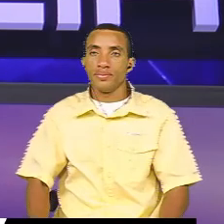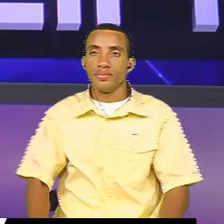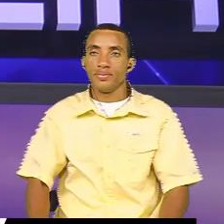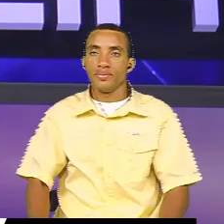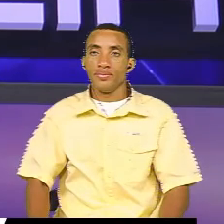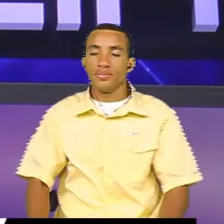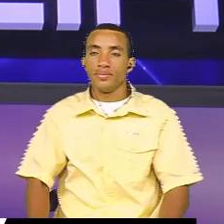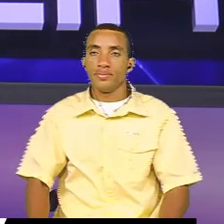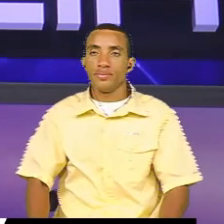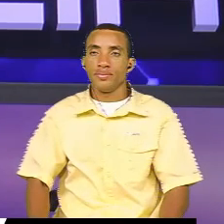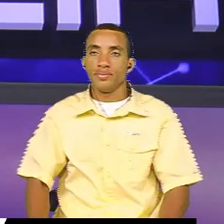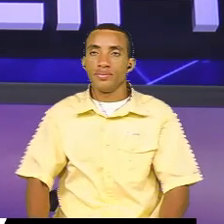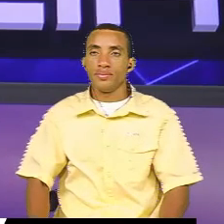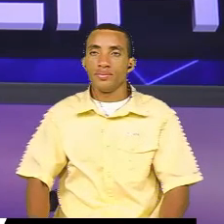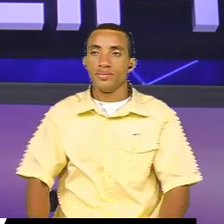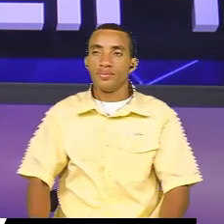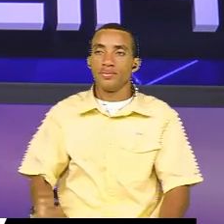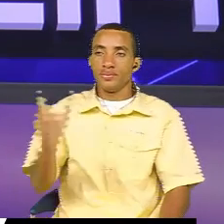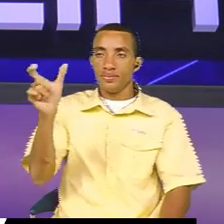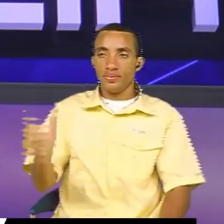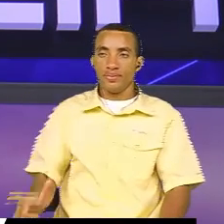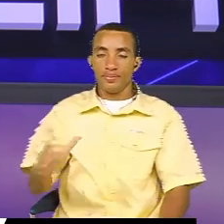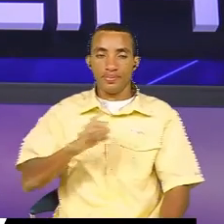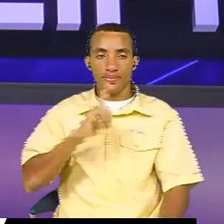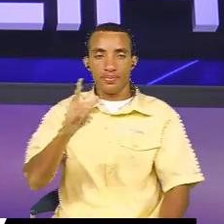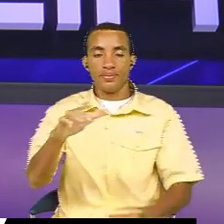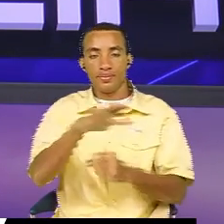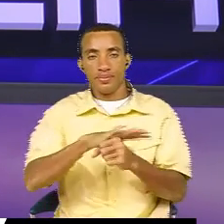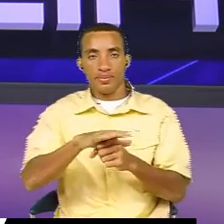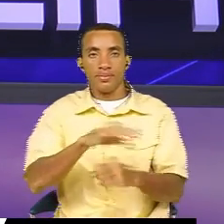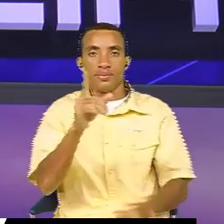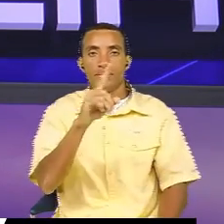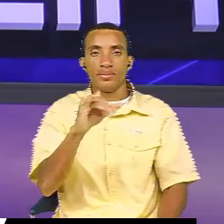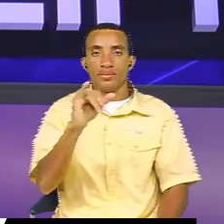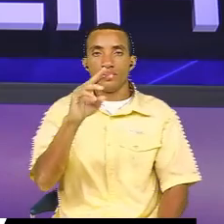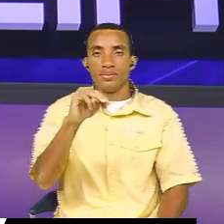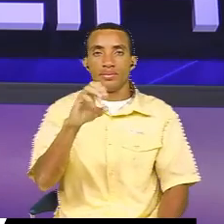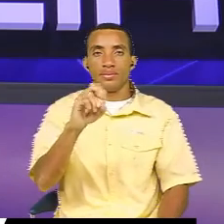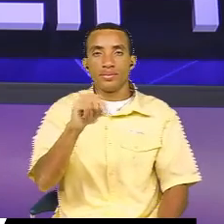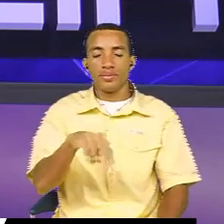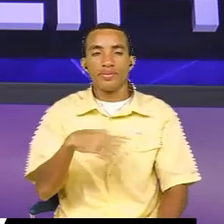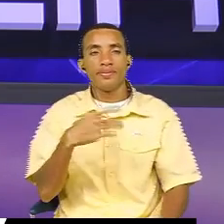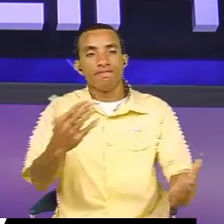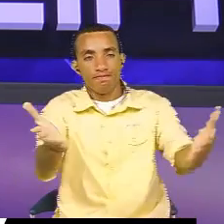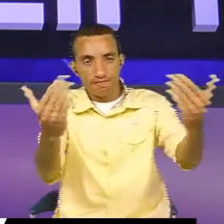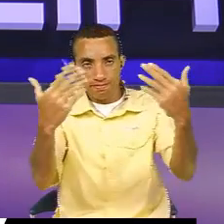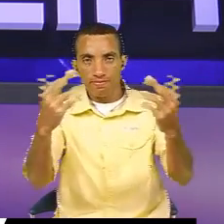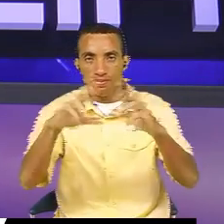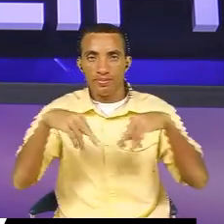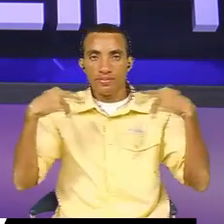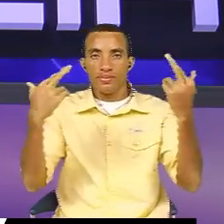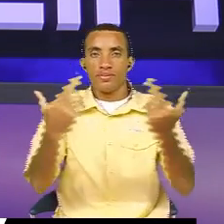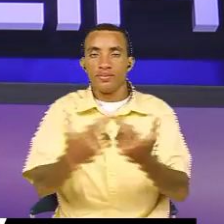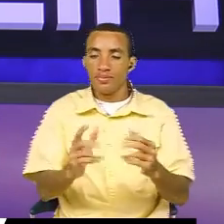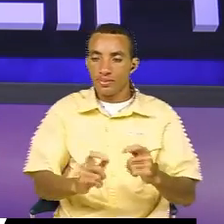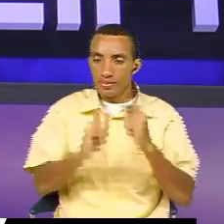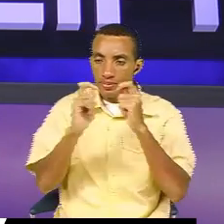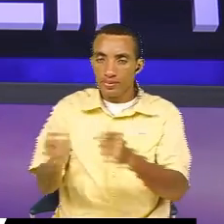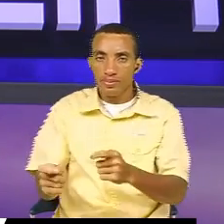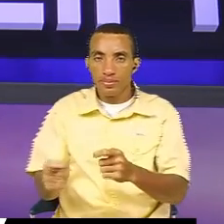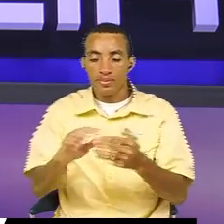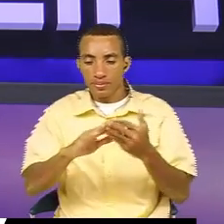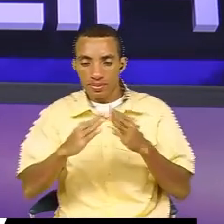Un dirigente del barrio Simón Bolívar, al nororiente de la ciudad, convoca una reunión de organización en el sector para la elección de dignatarios comunales.